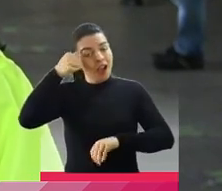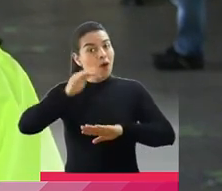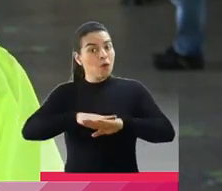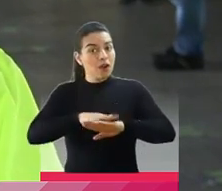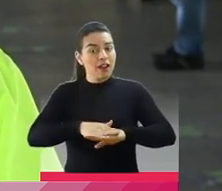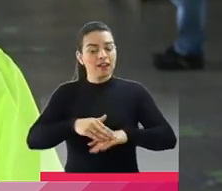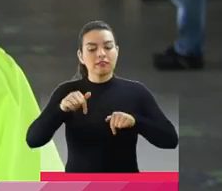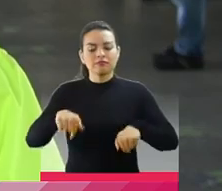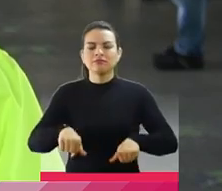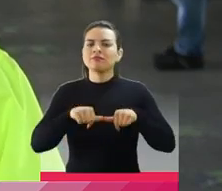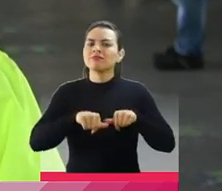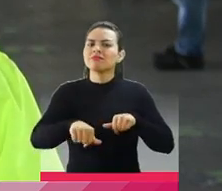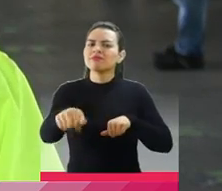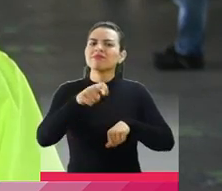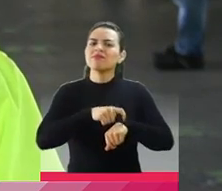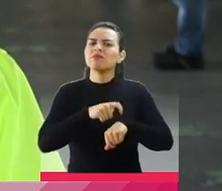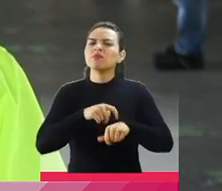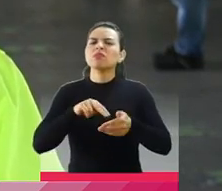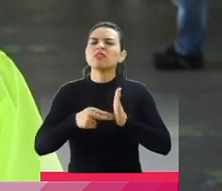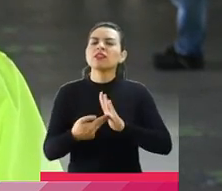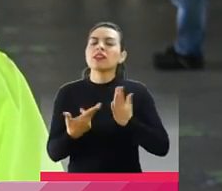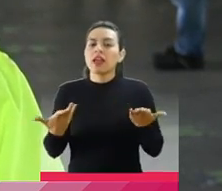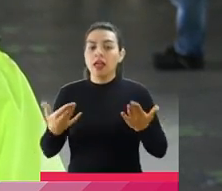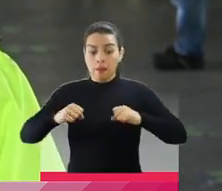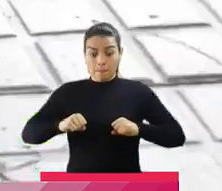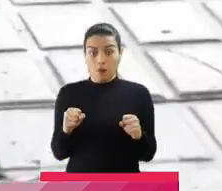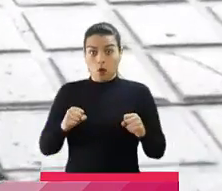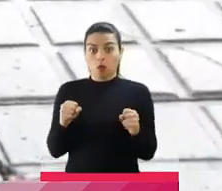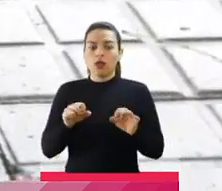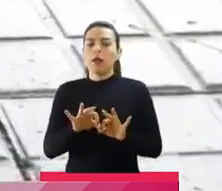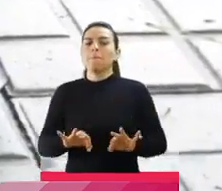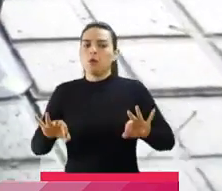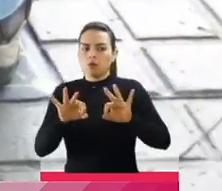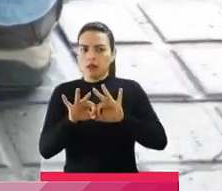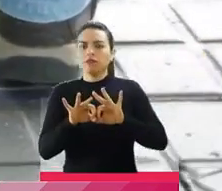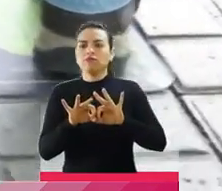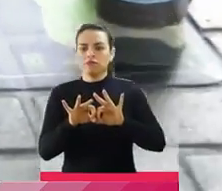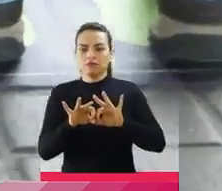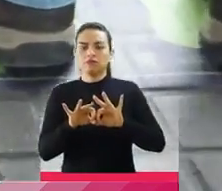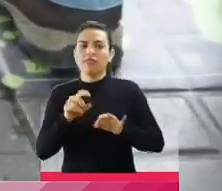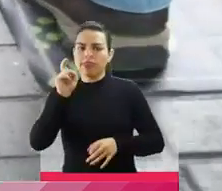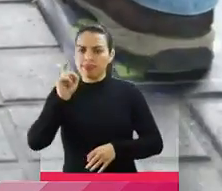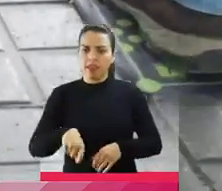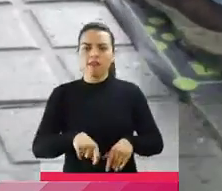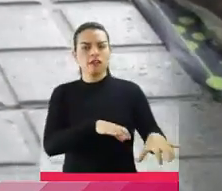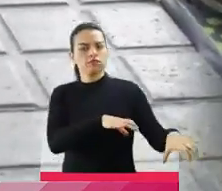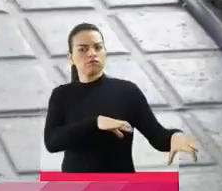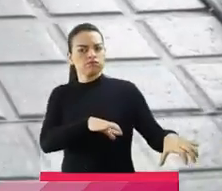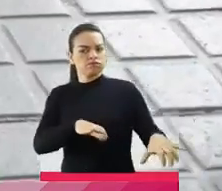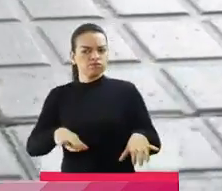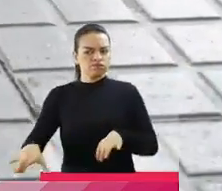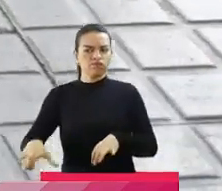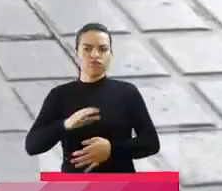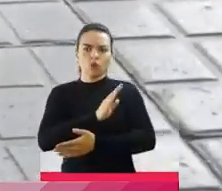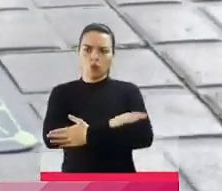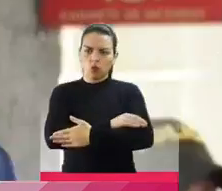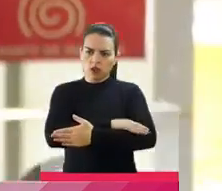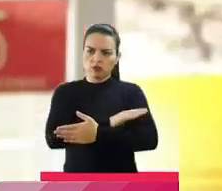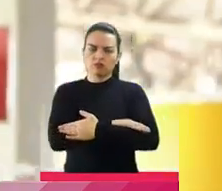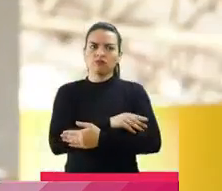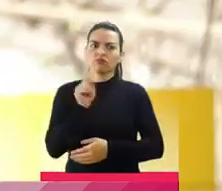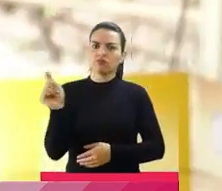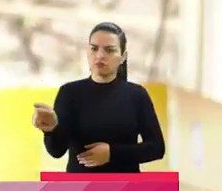era de Bogotá, donde es importante destacar ese comportamiento de disciplina social que debe